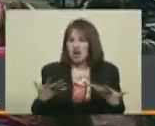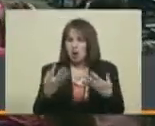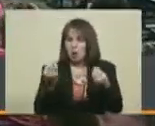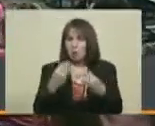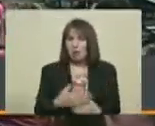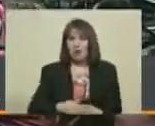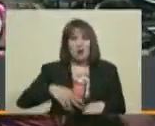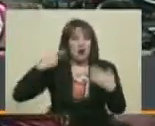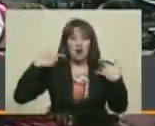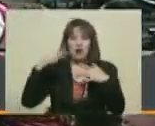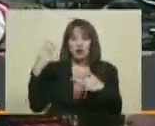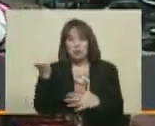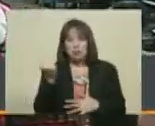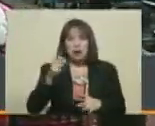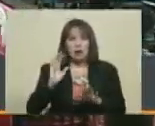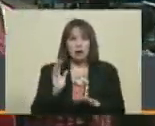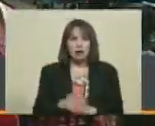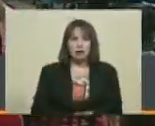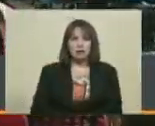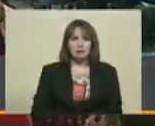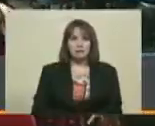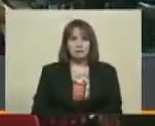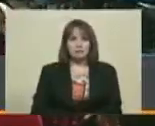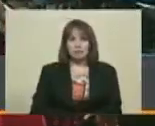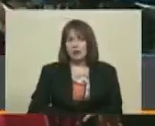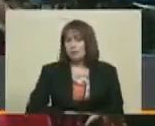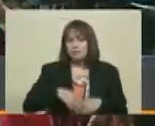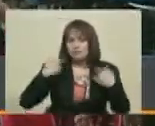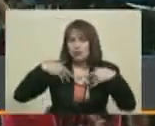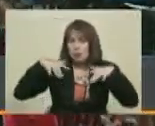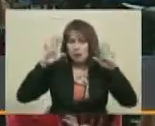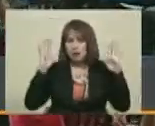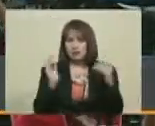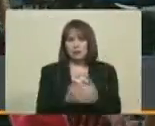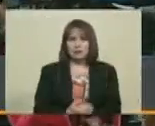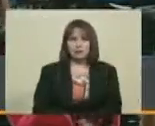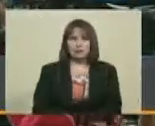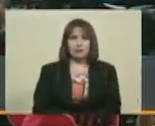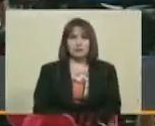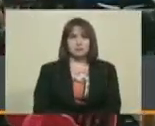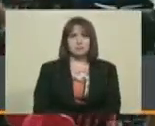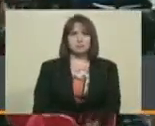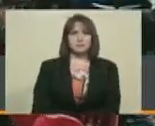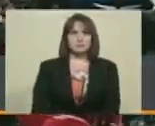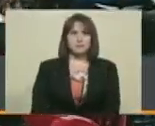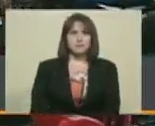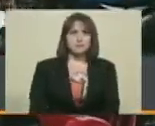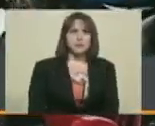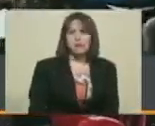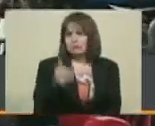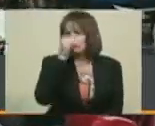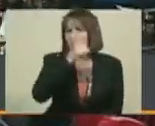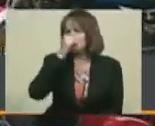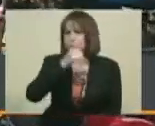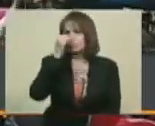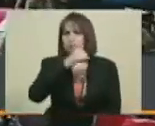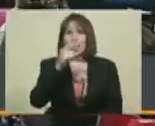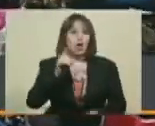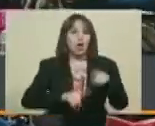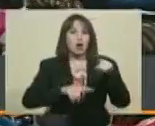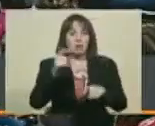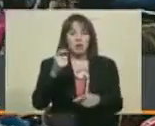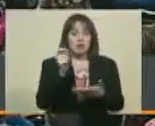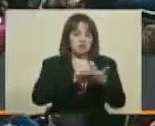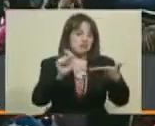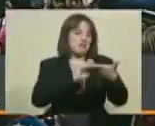paja, lo demás es gamelote. De un papel bien escrito que diga: voy a hacer